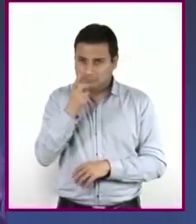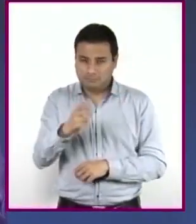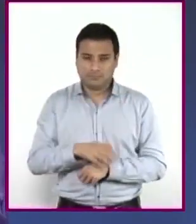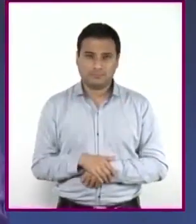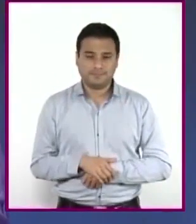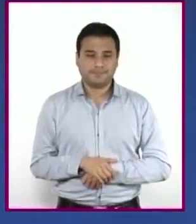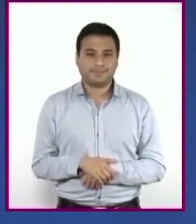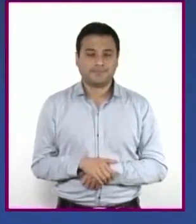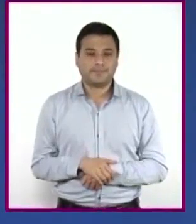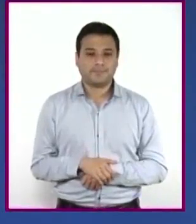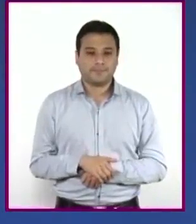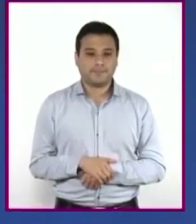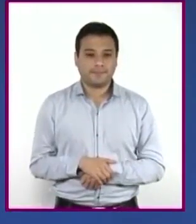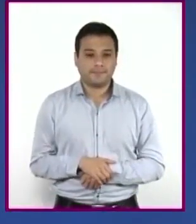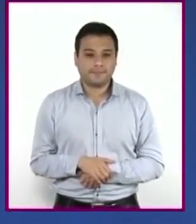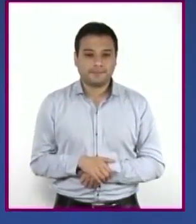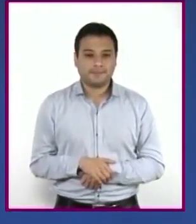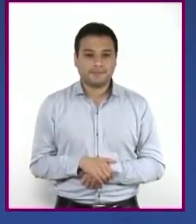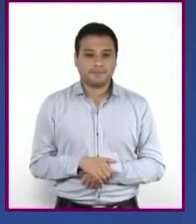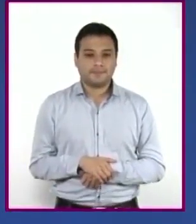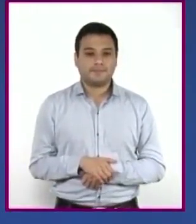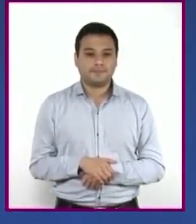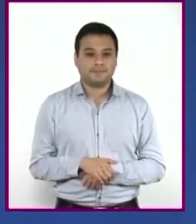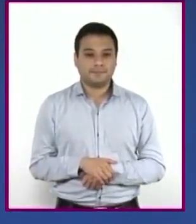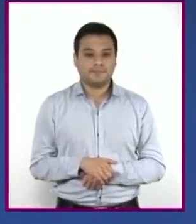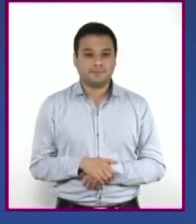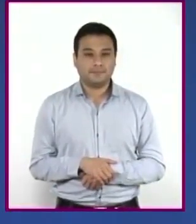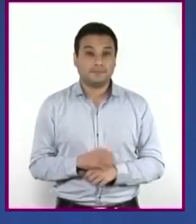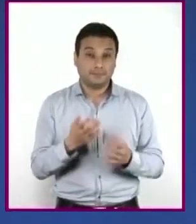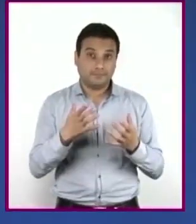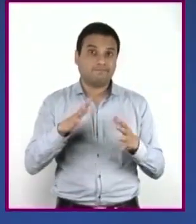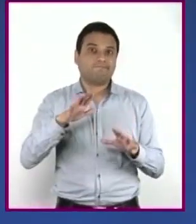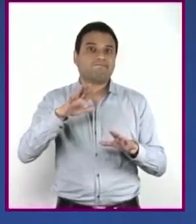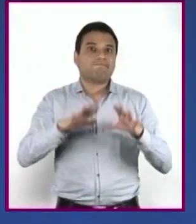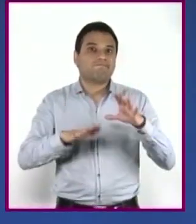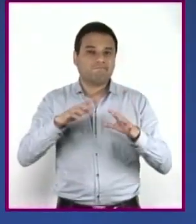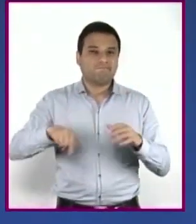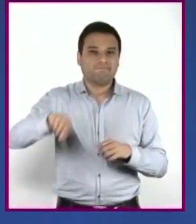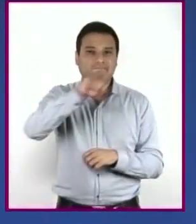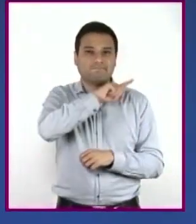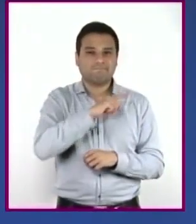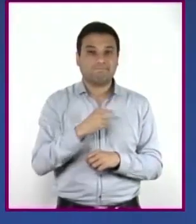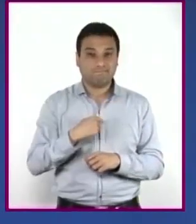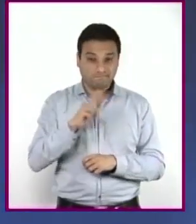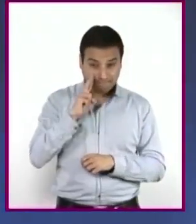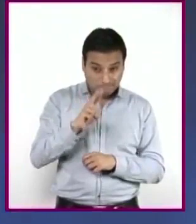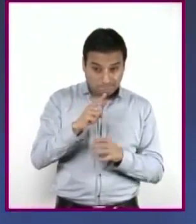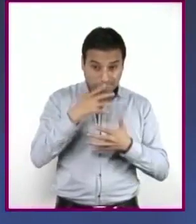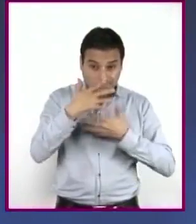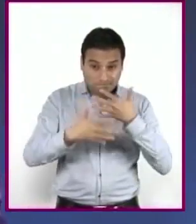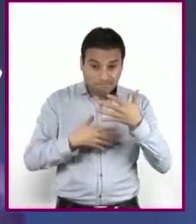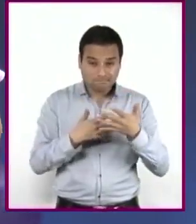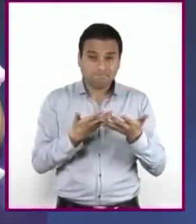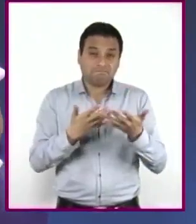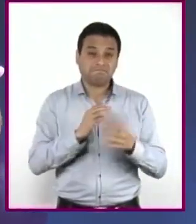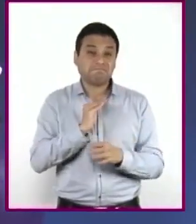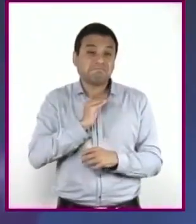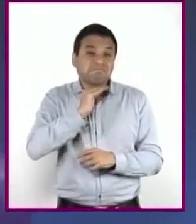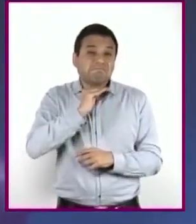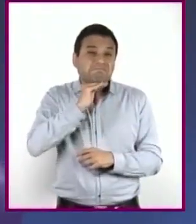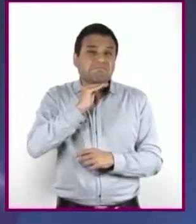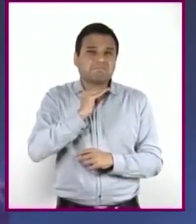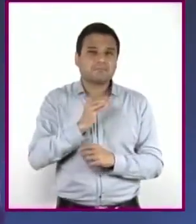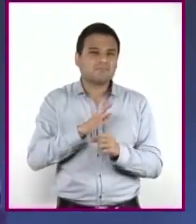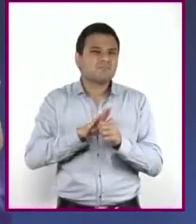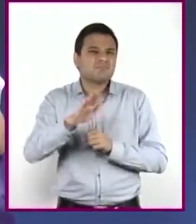les ocurre algunos casos en los que podríamos estar tolerados sobre los contenidos violentos? ¿Podríamos tolerar ciertos